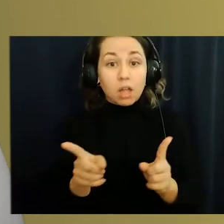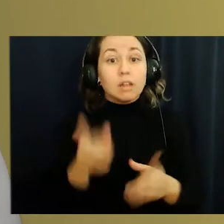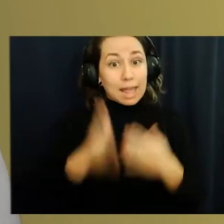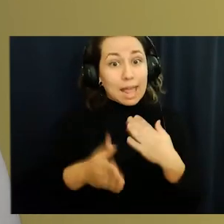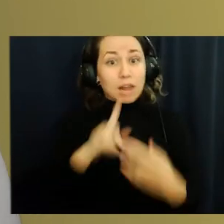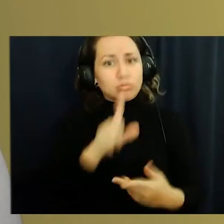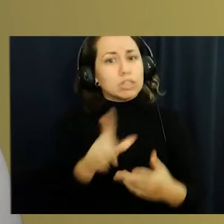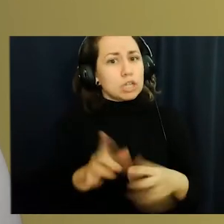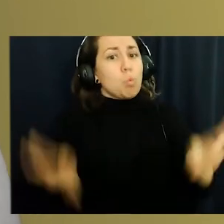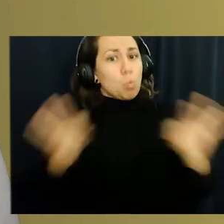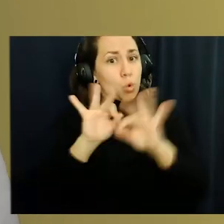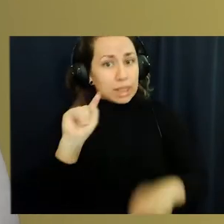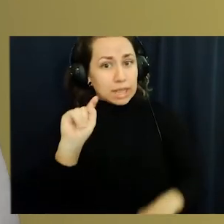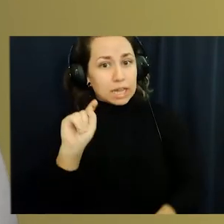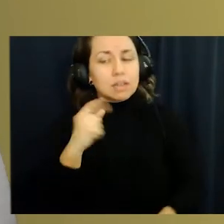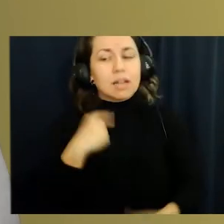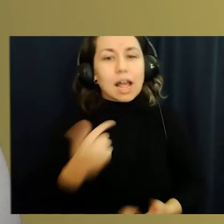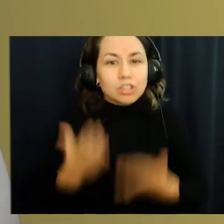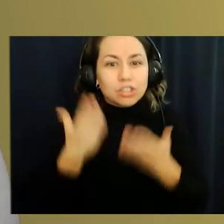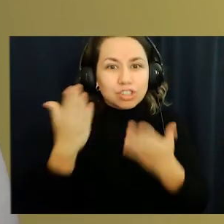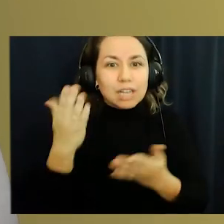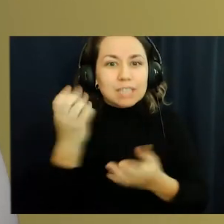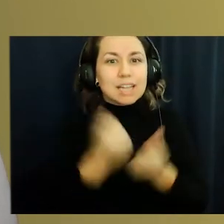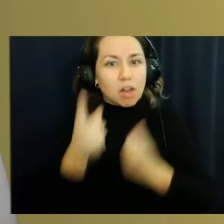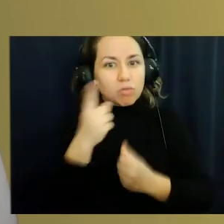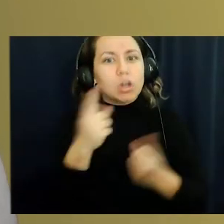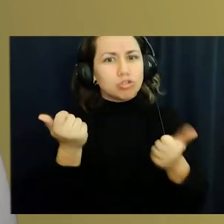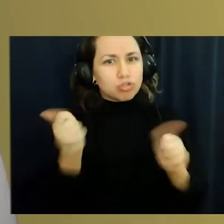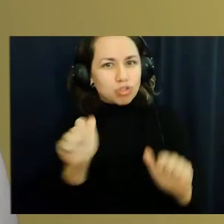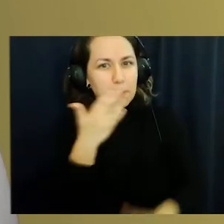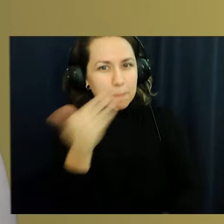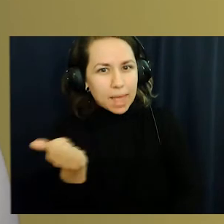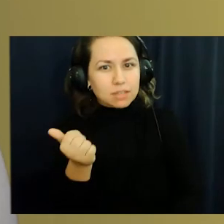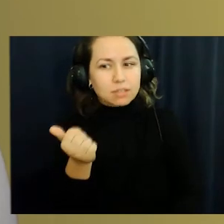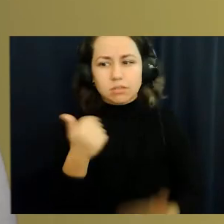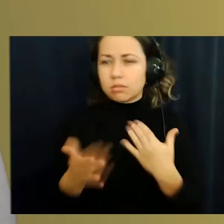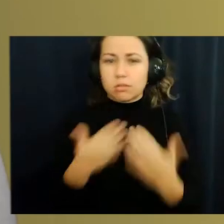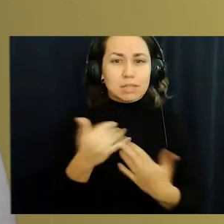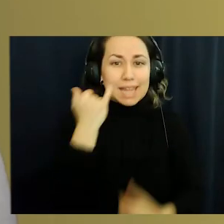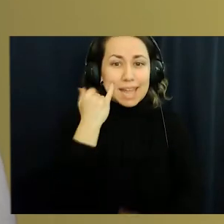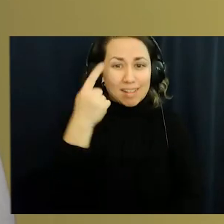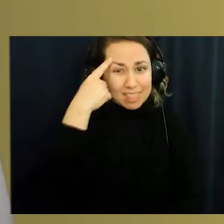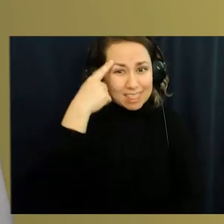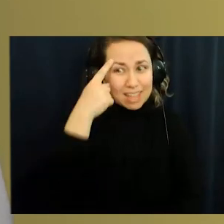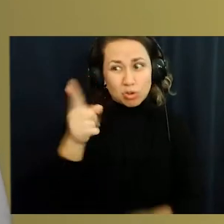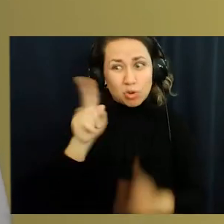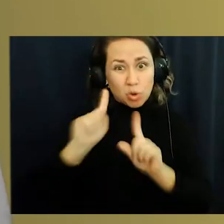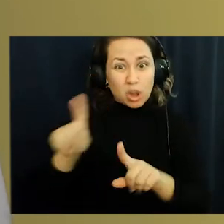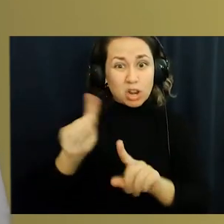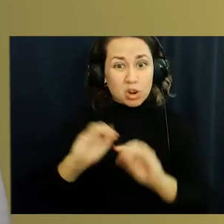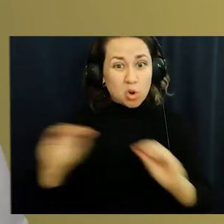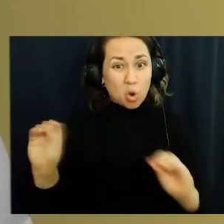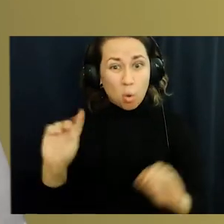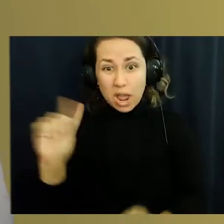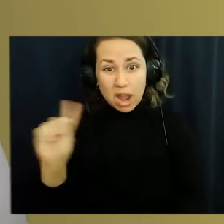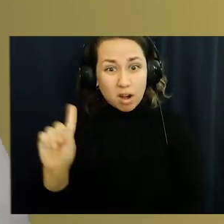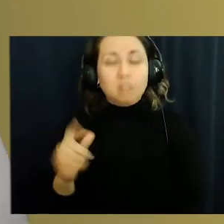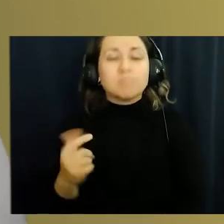se esfuercen, aunque piensen que no lo están haciendo. Sé que será difícil, pero todos vamos a llegar en algún momento.